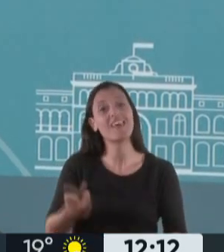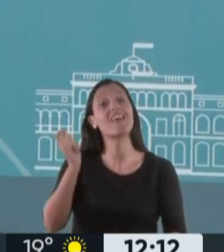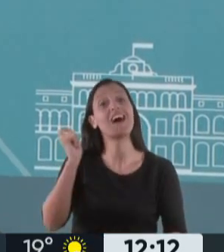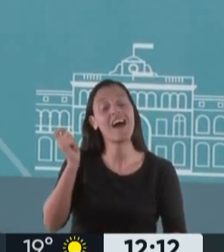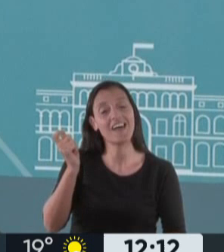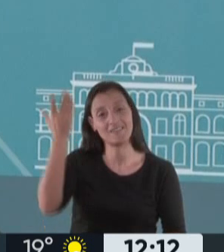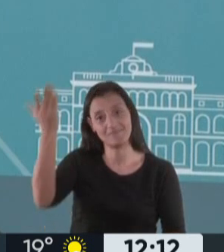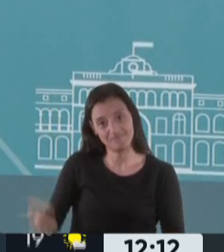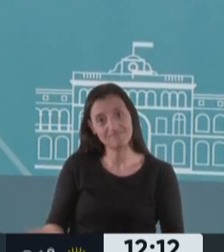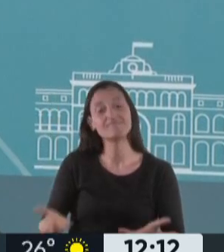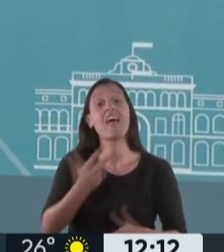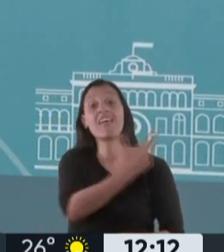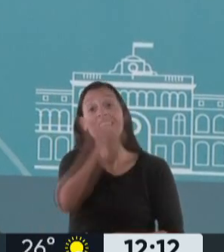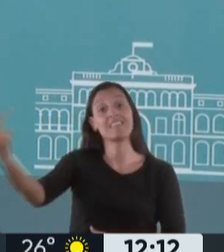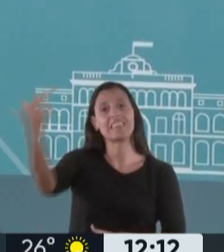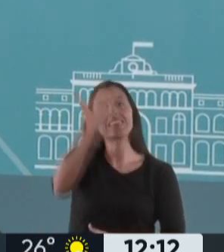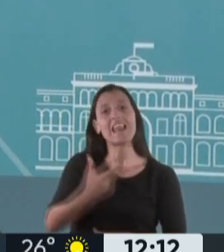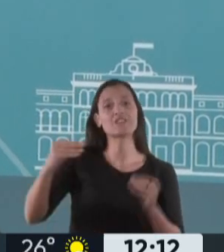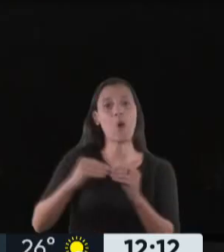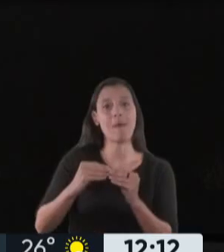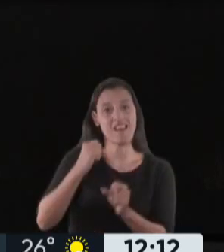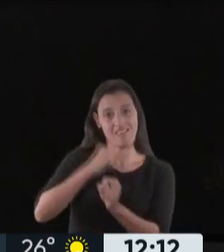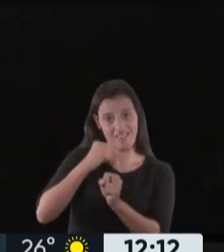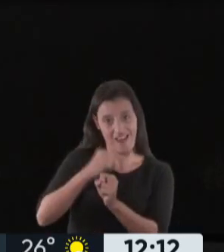a nuestras compañeras de trabajo.